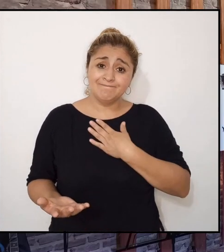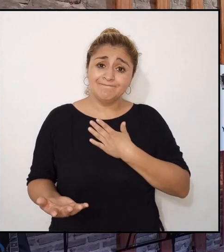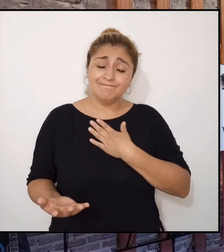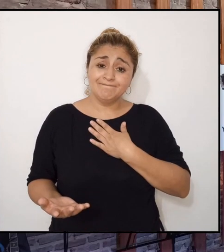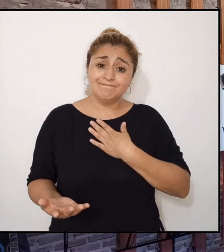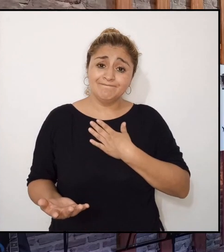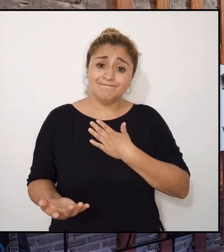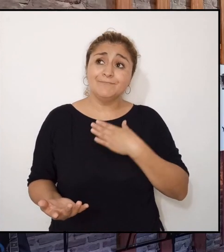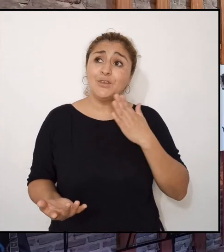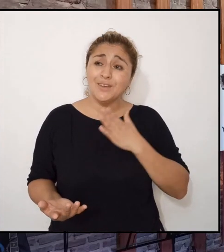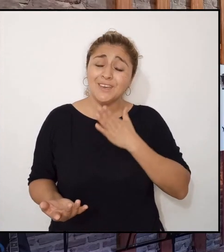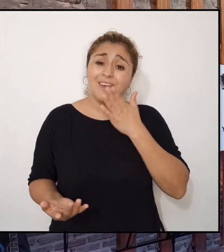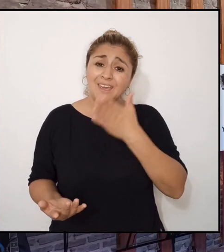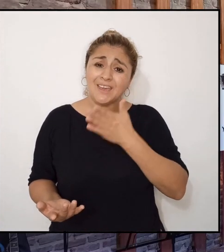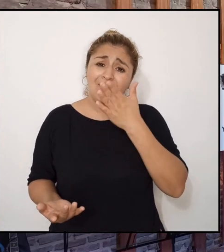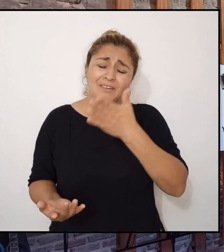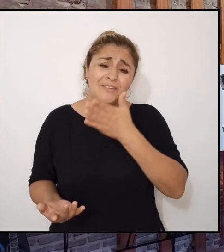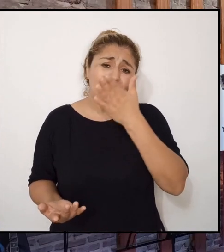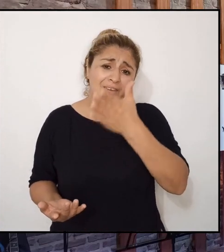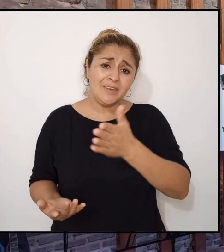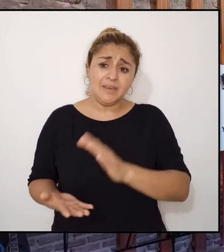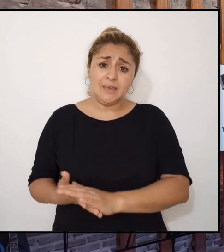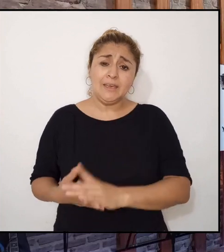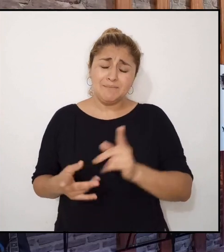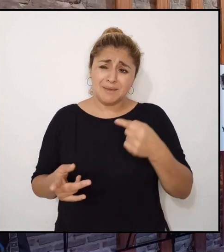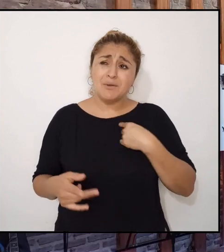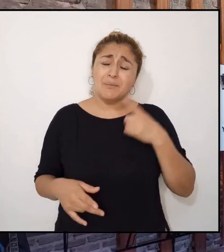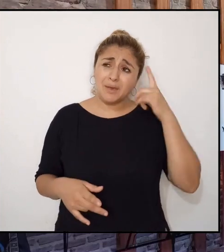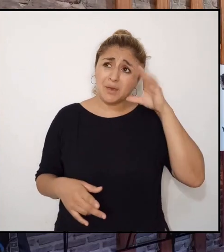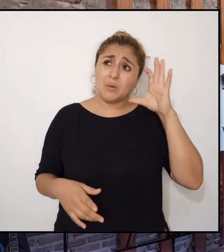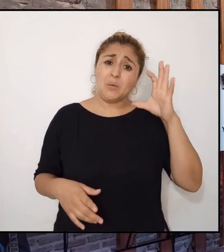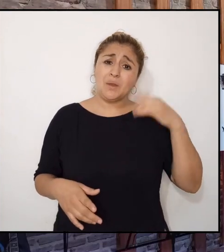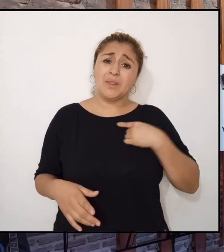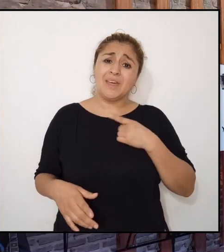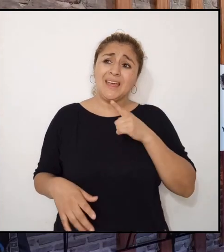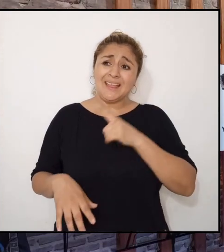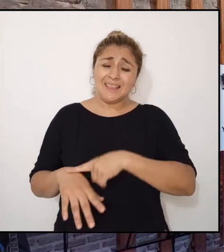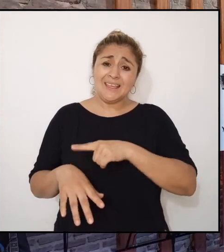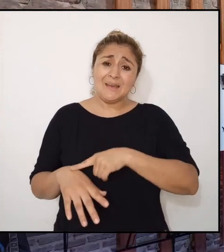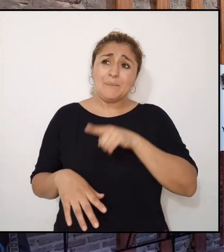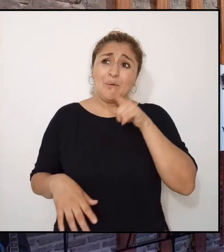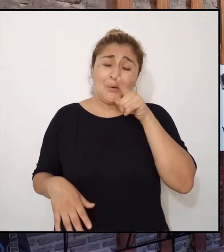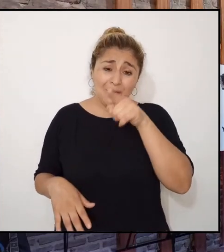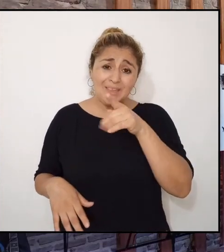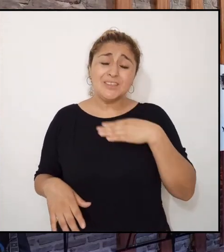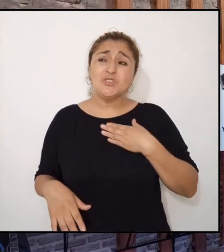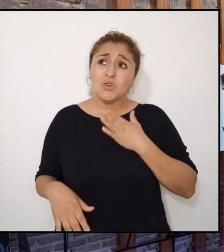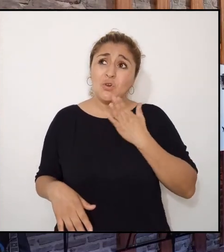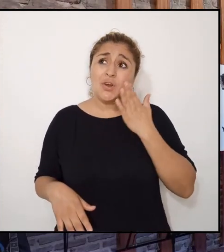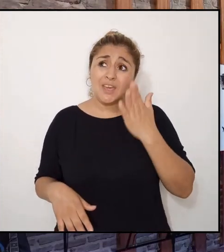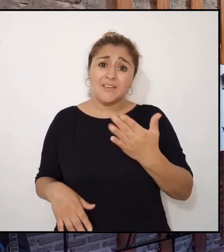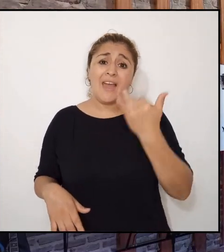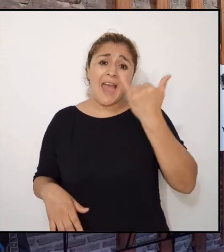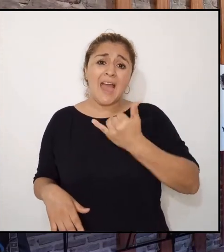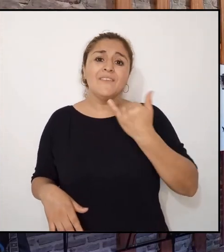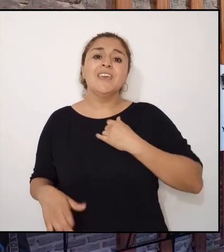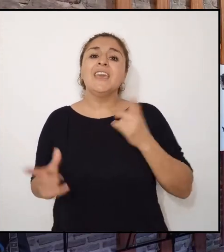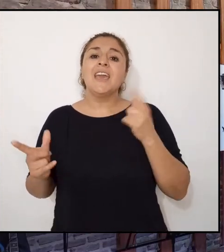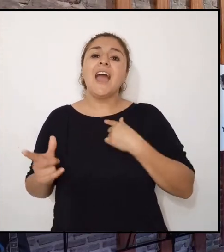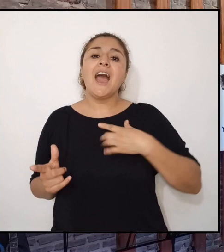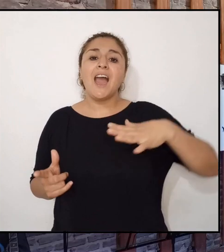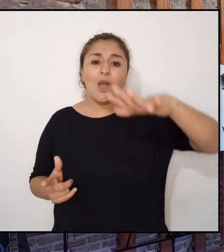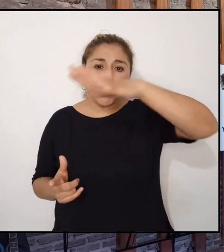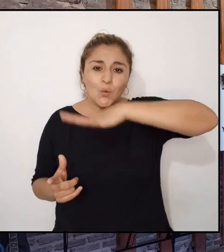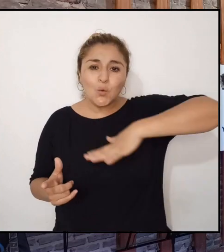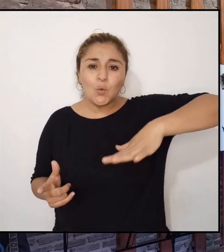Es más, en ese tiempo era un auge de campañas por todos lados. Yo fui a alguna y veía